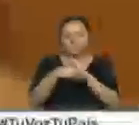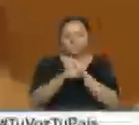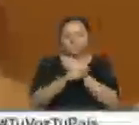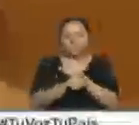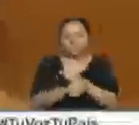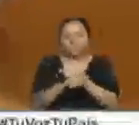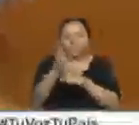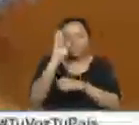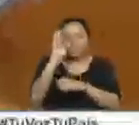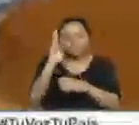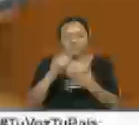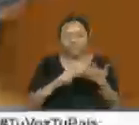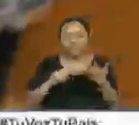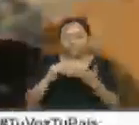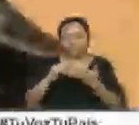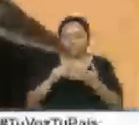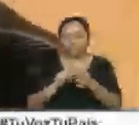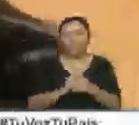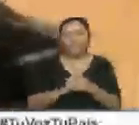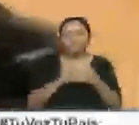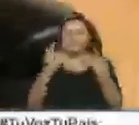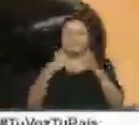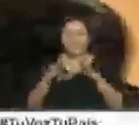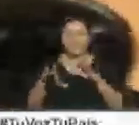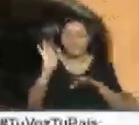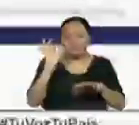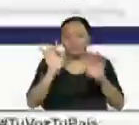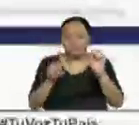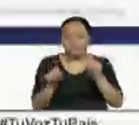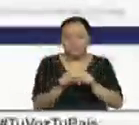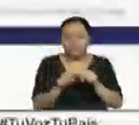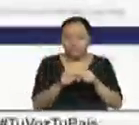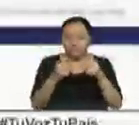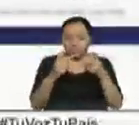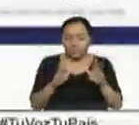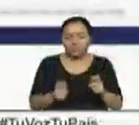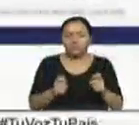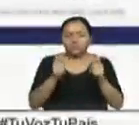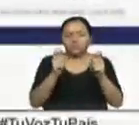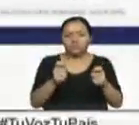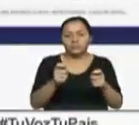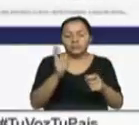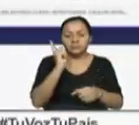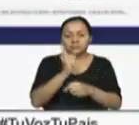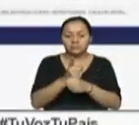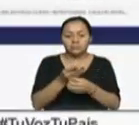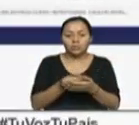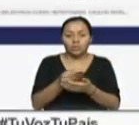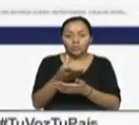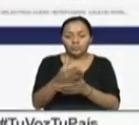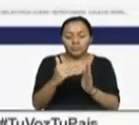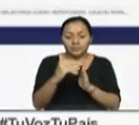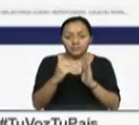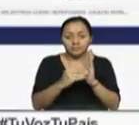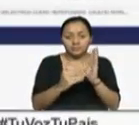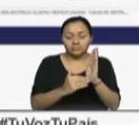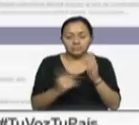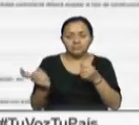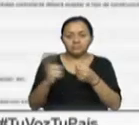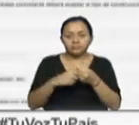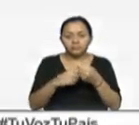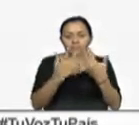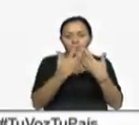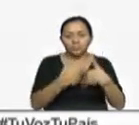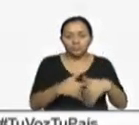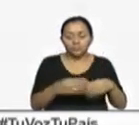Policía Nacional, entre otras. Una vez seleccionado el calzado, se genera una orden de compra que automáticamente es recibida por